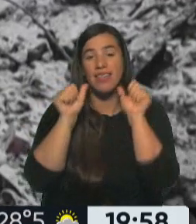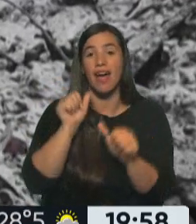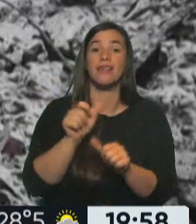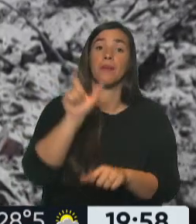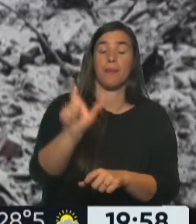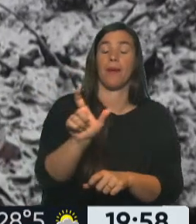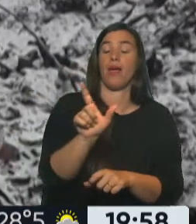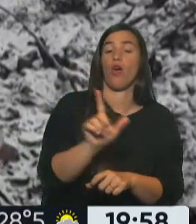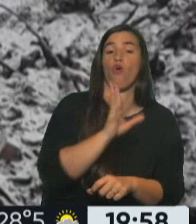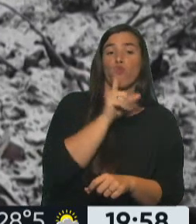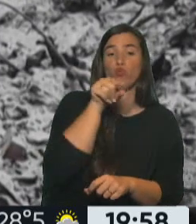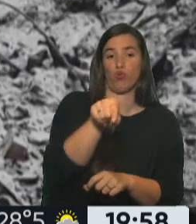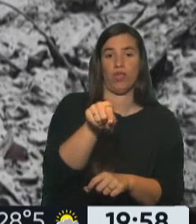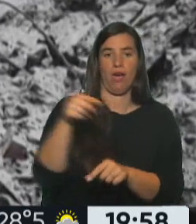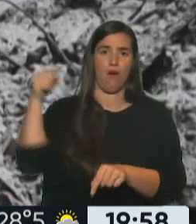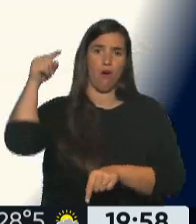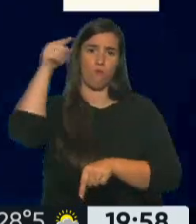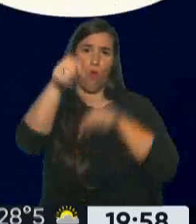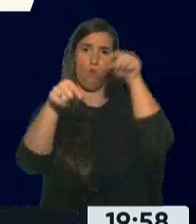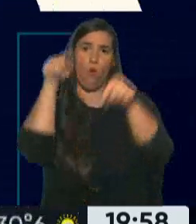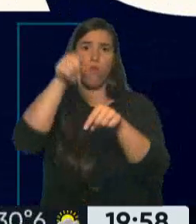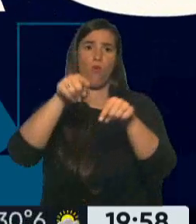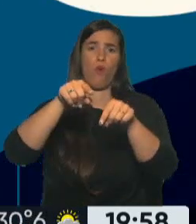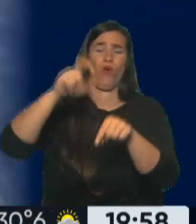aéreas derribaron a 10 cohetes Vampir.